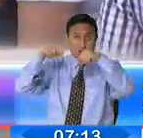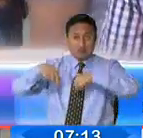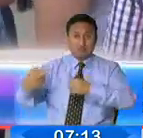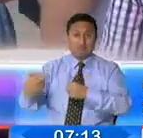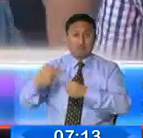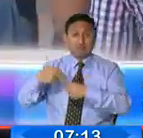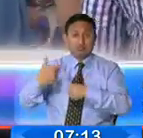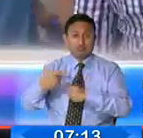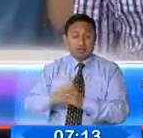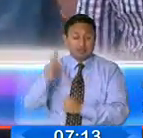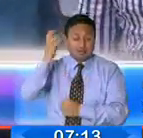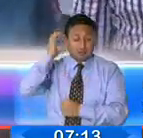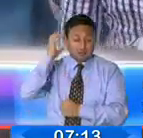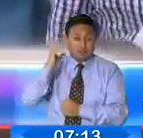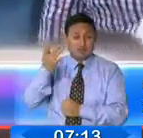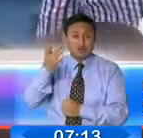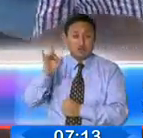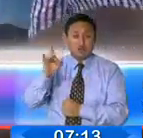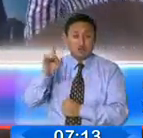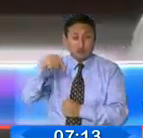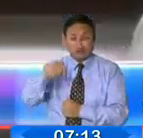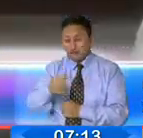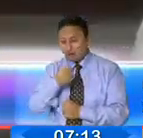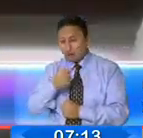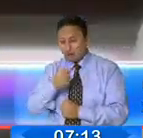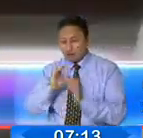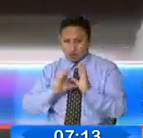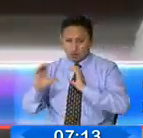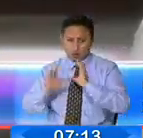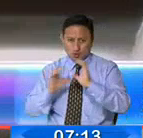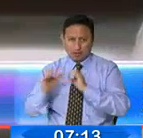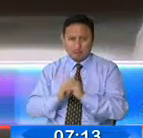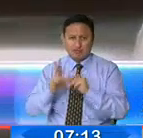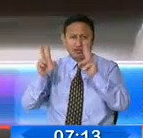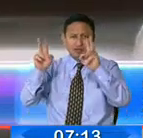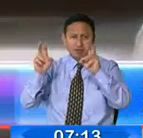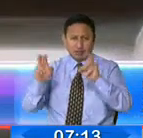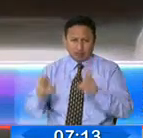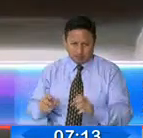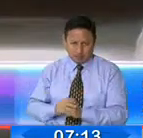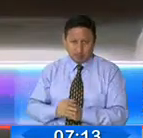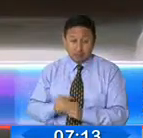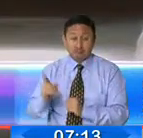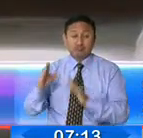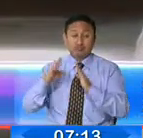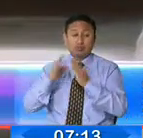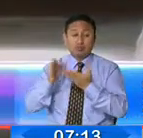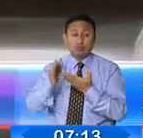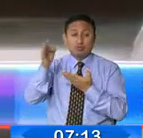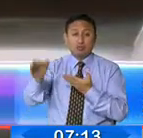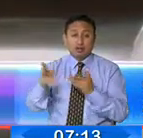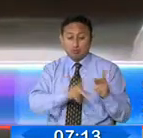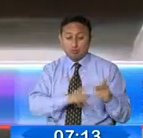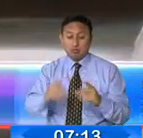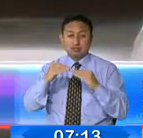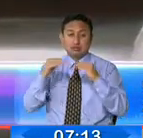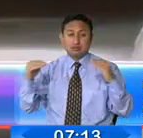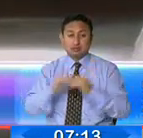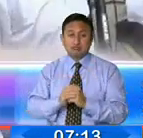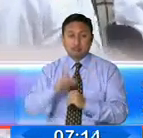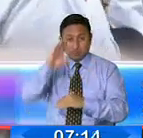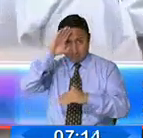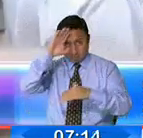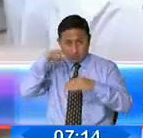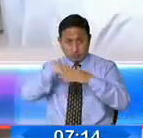participó de una cadena radial con más de 18 emisoras. Aquí abordó varios temas: vivienda rural, plan de equidad, la